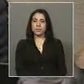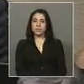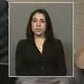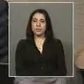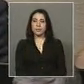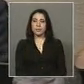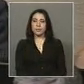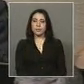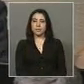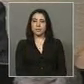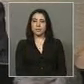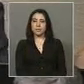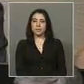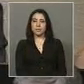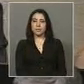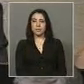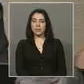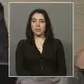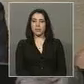de llevar